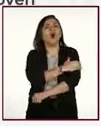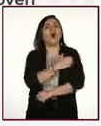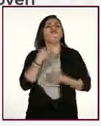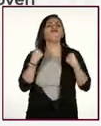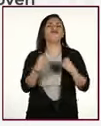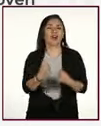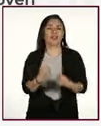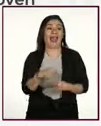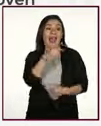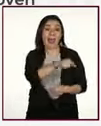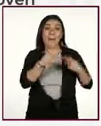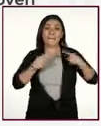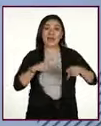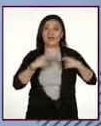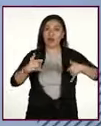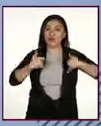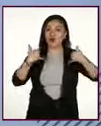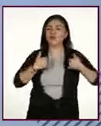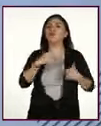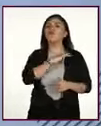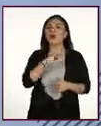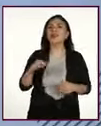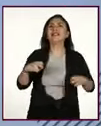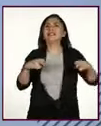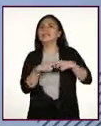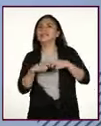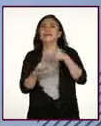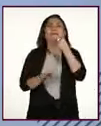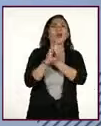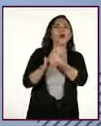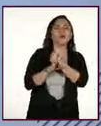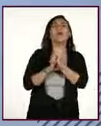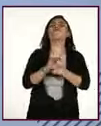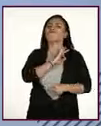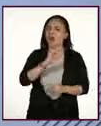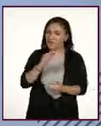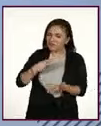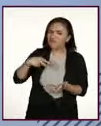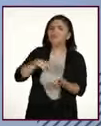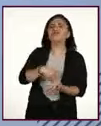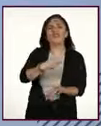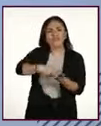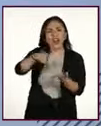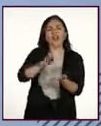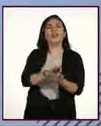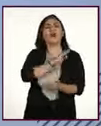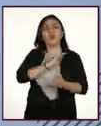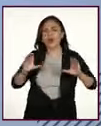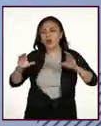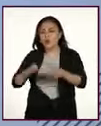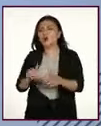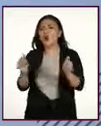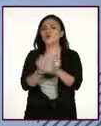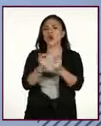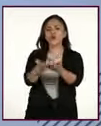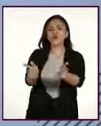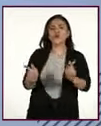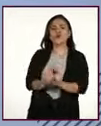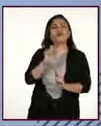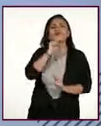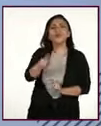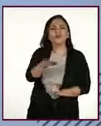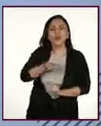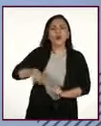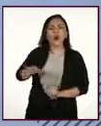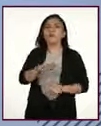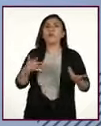persona joven es capaz de lidiar bajo el estrés y es capaz de poder lidiar una comunidad, de poder lidiar un grupo